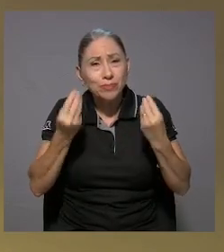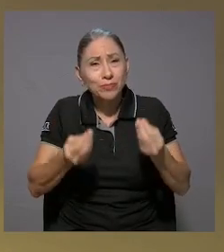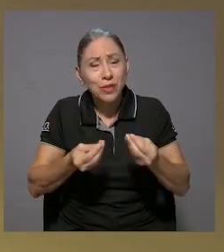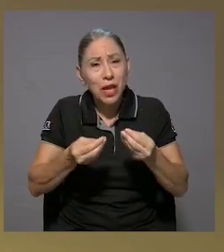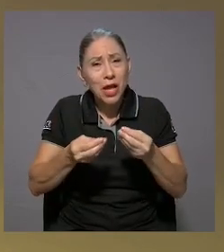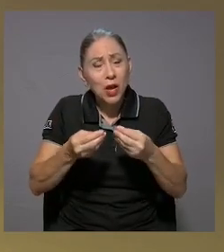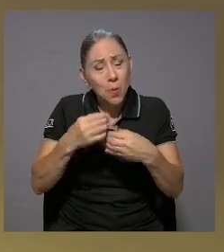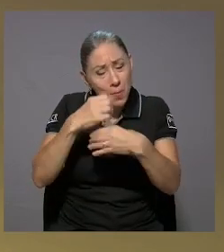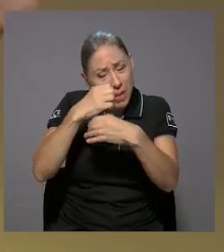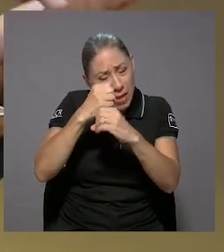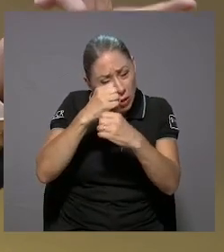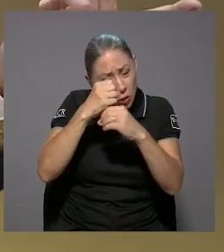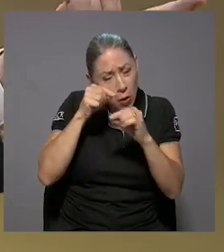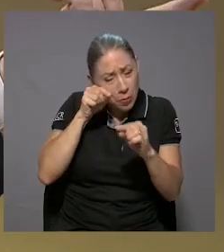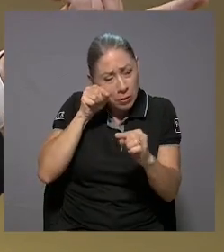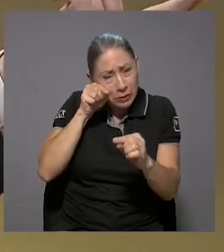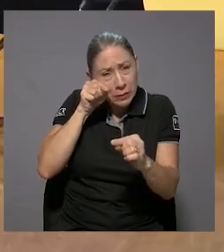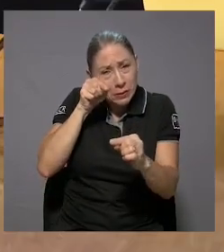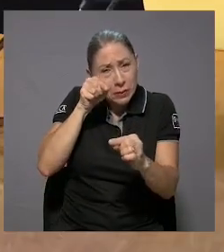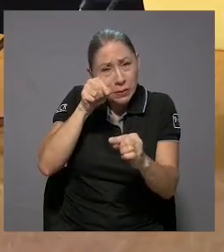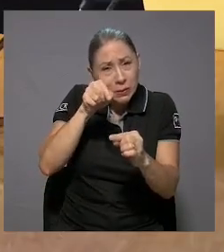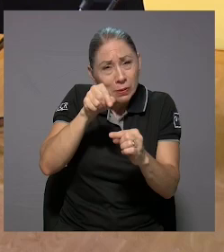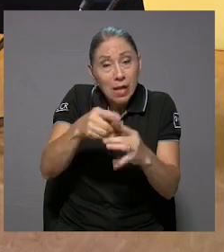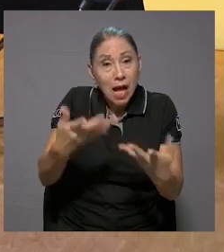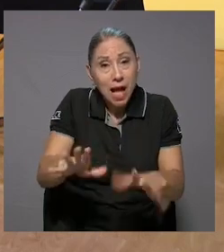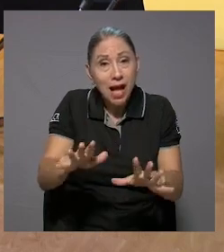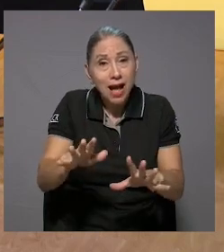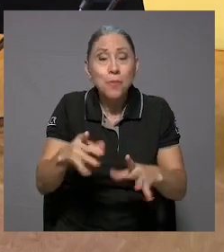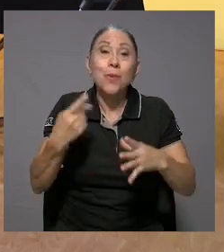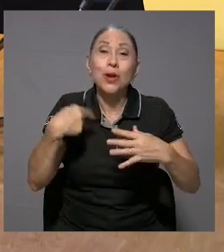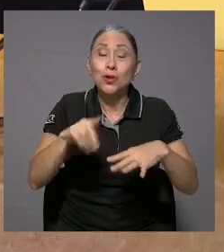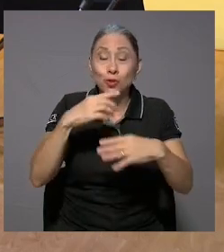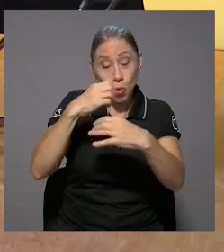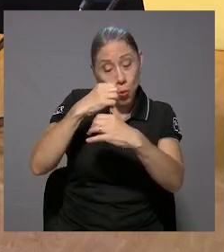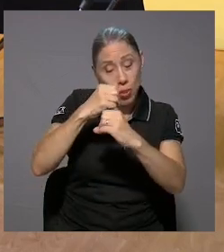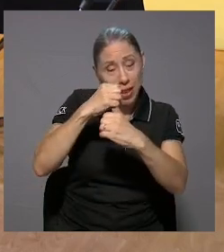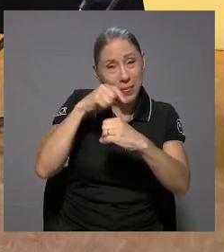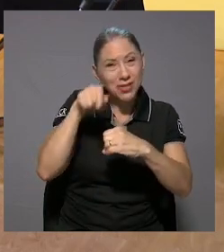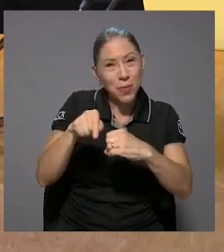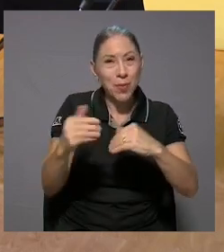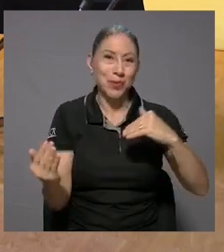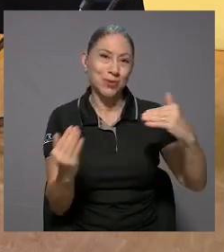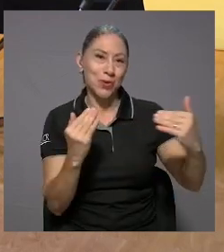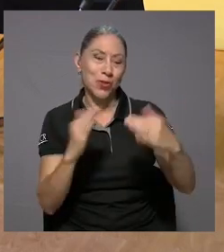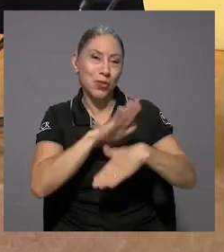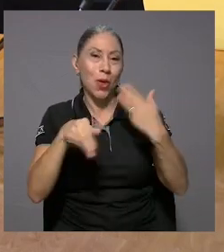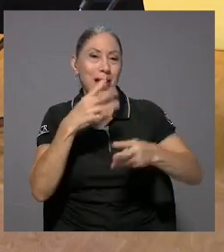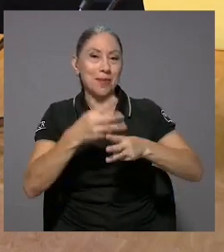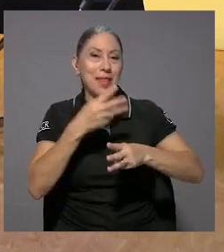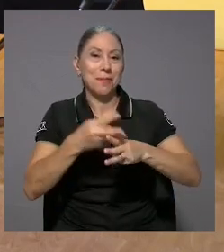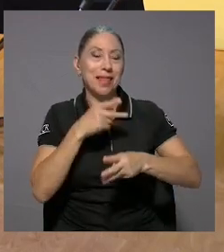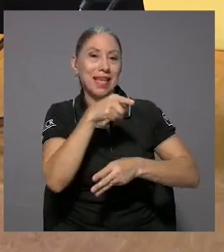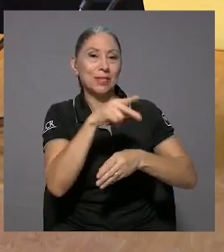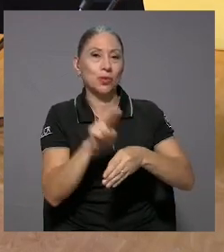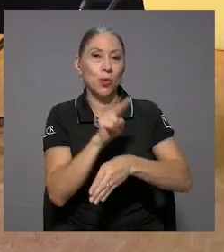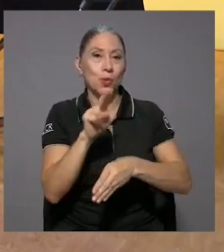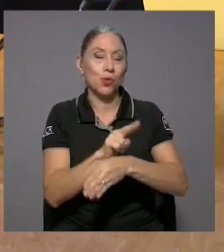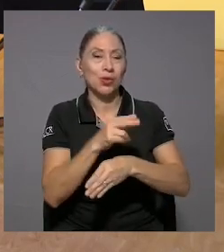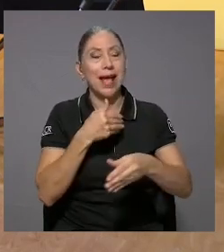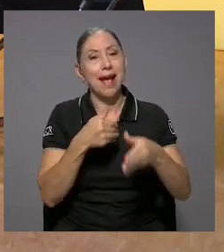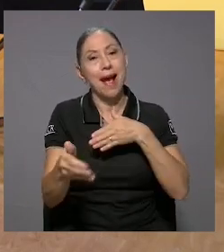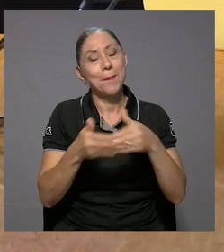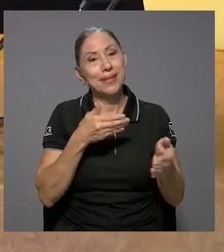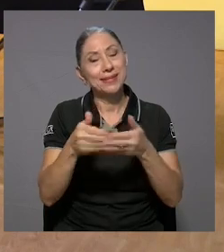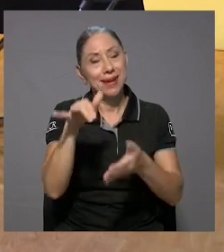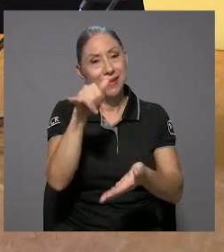ultra microscopios. Bueno, los ultramicroscopios eran todas las matemáticas que usted usa, y pese